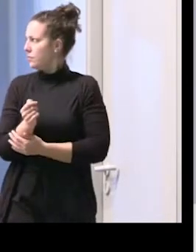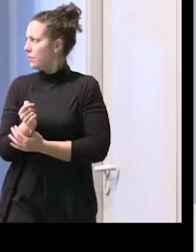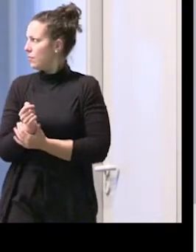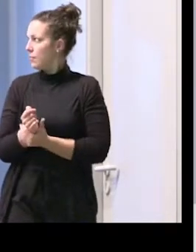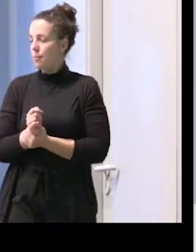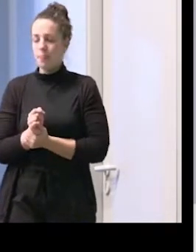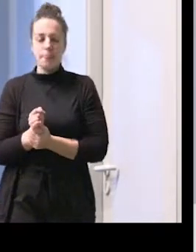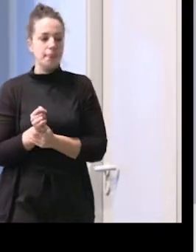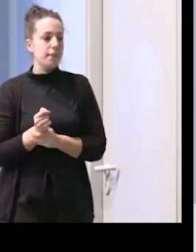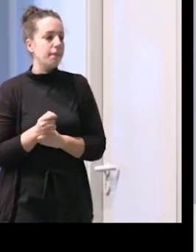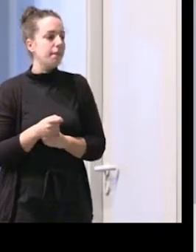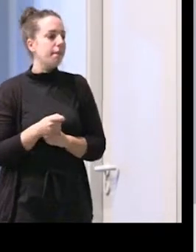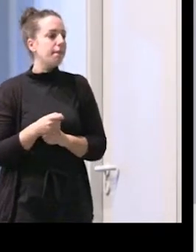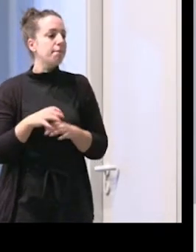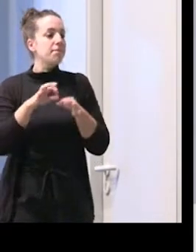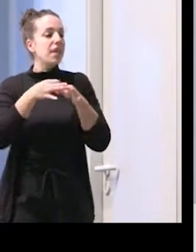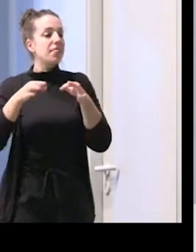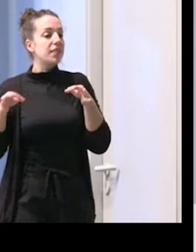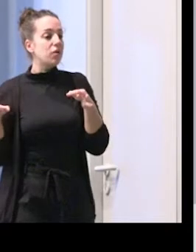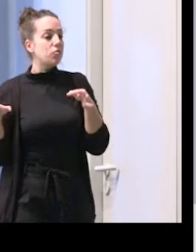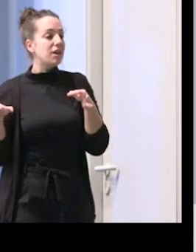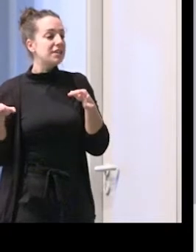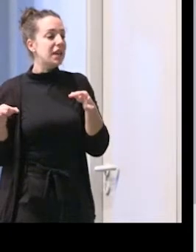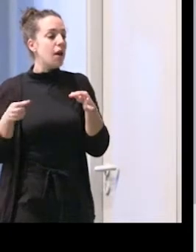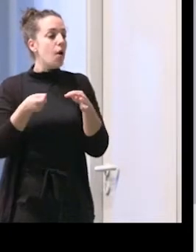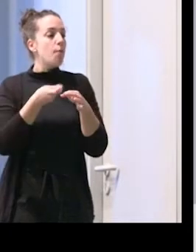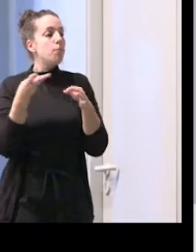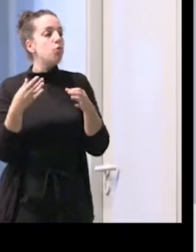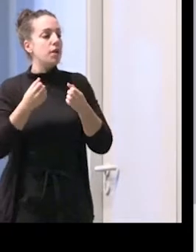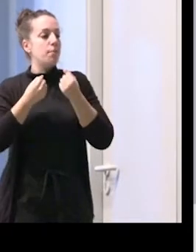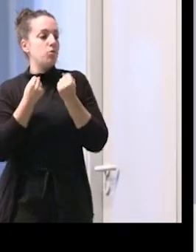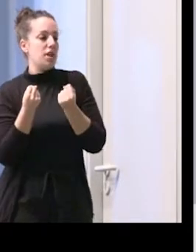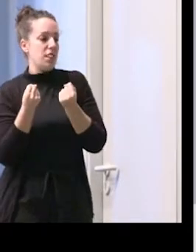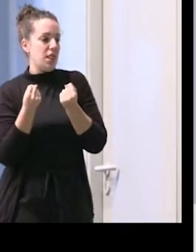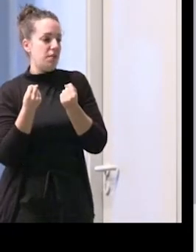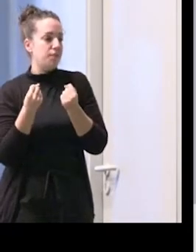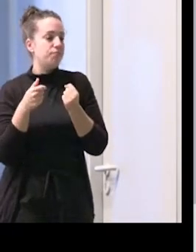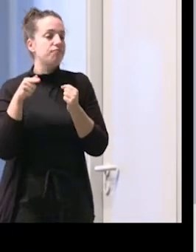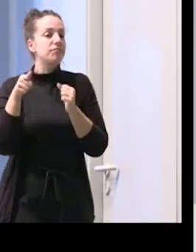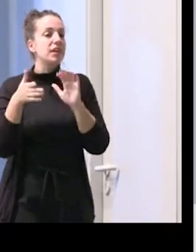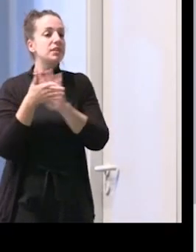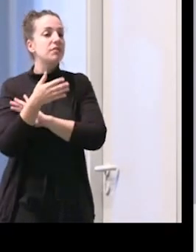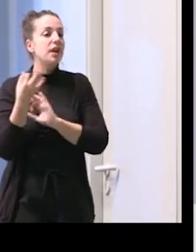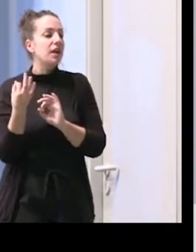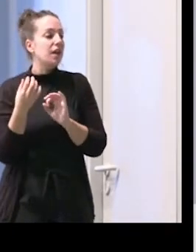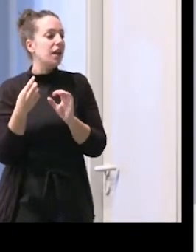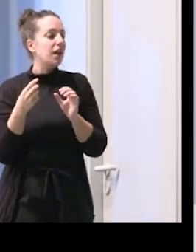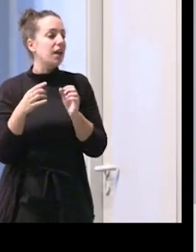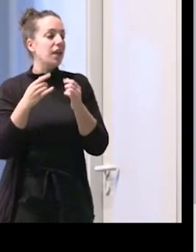Es lo que se llama células de pluripotencia inducida. Este fue una